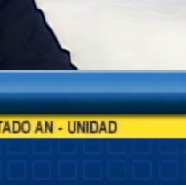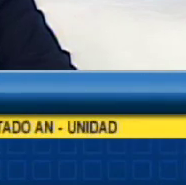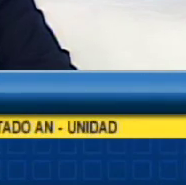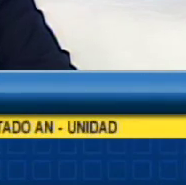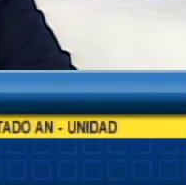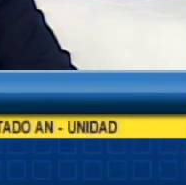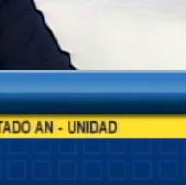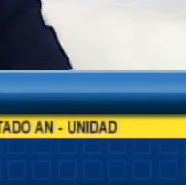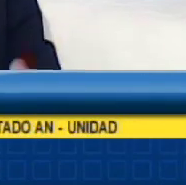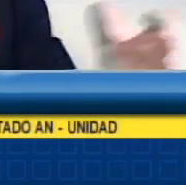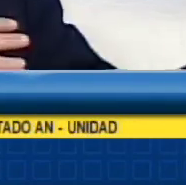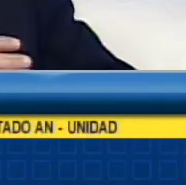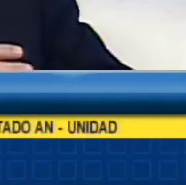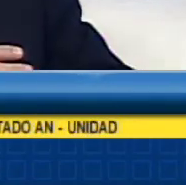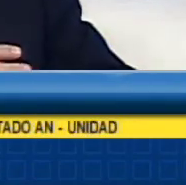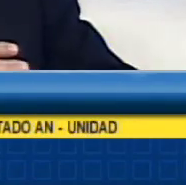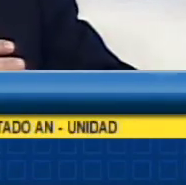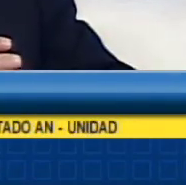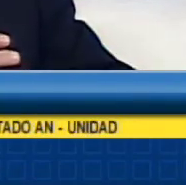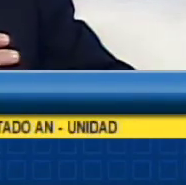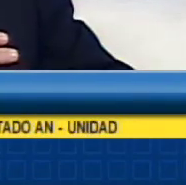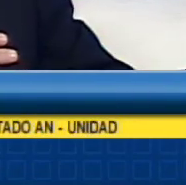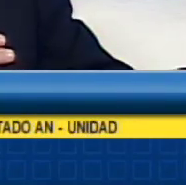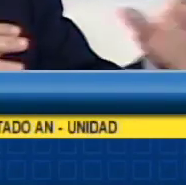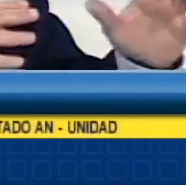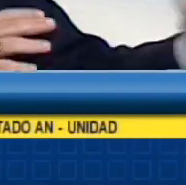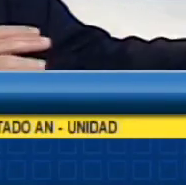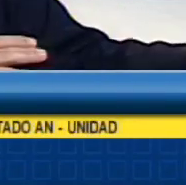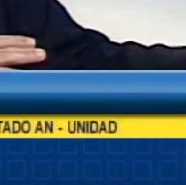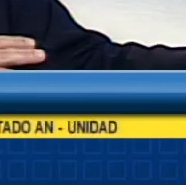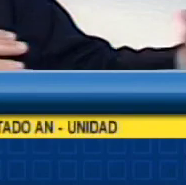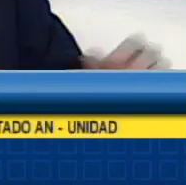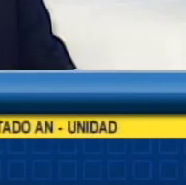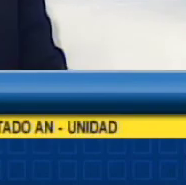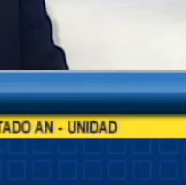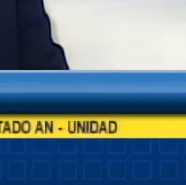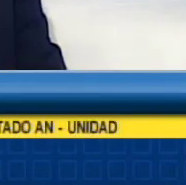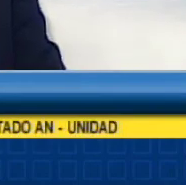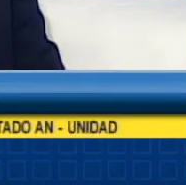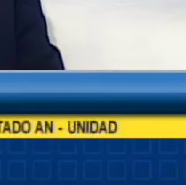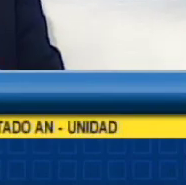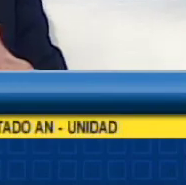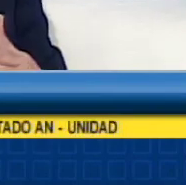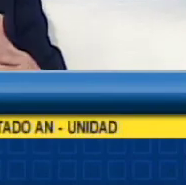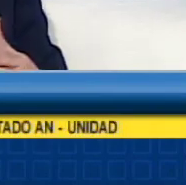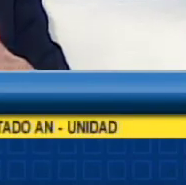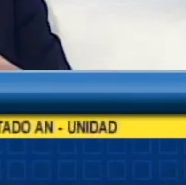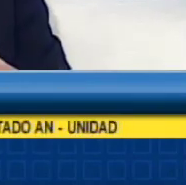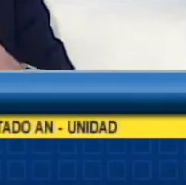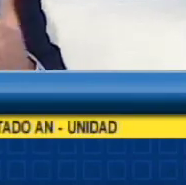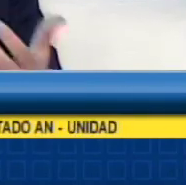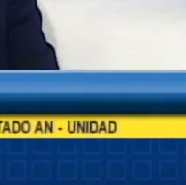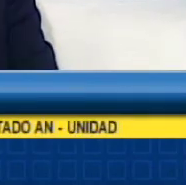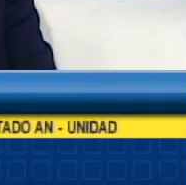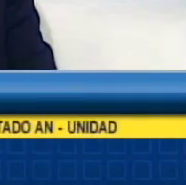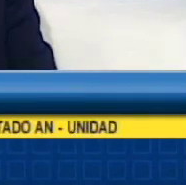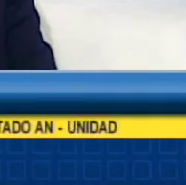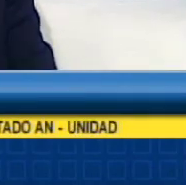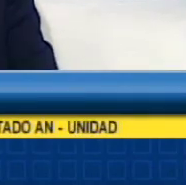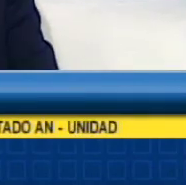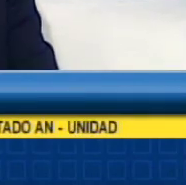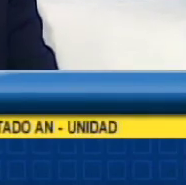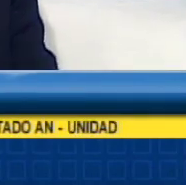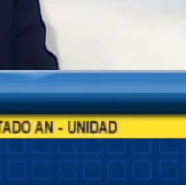una foto, no puede ser una foto que tú y yo nos tomamos y ya dijimos estamos dialogando. El diálogo tiene que ser un proceso de todos los